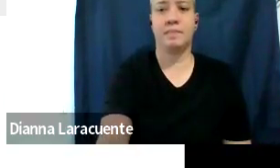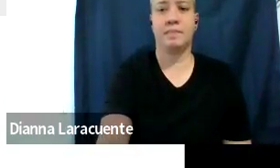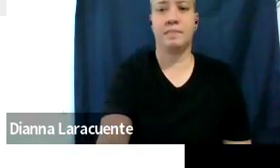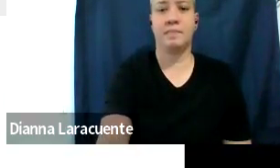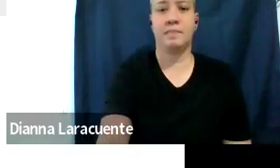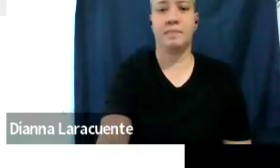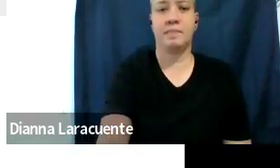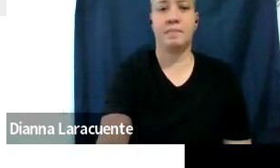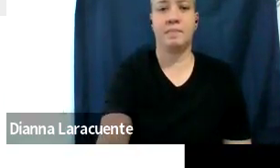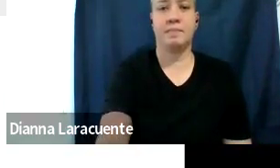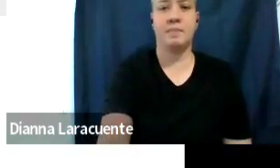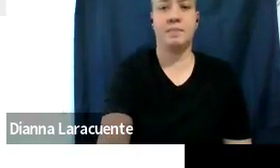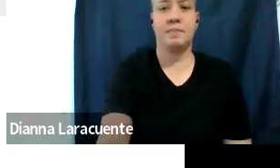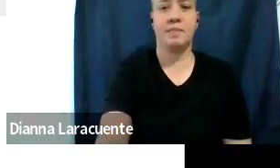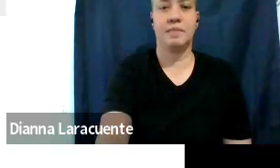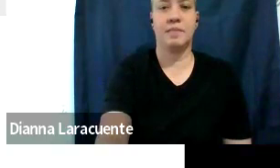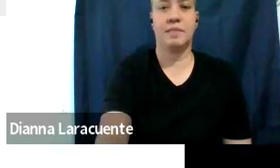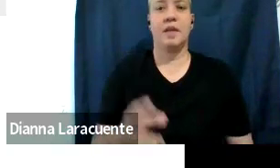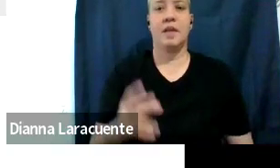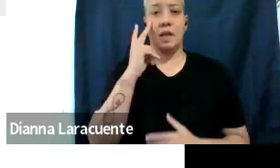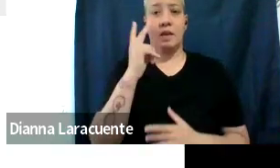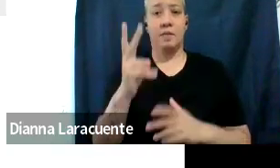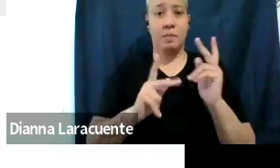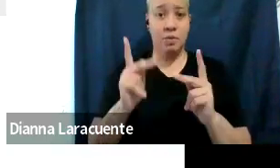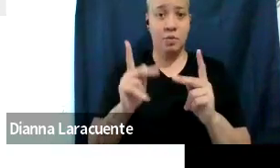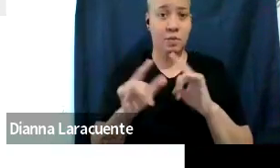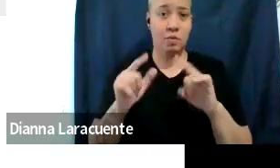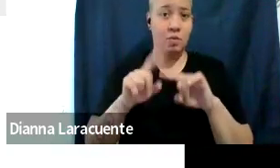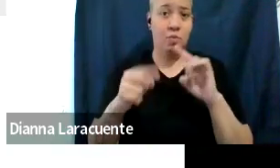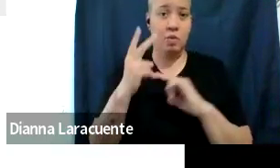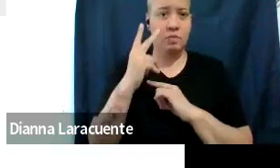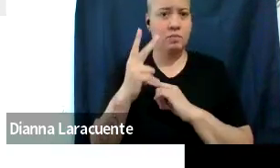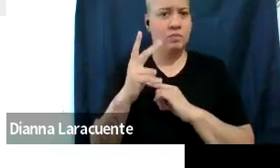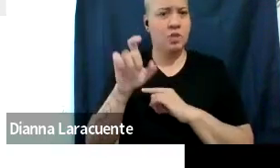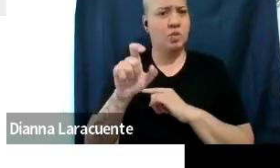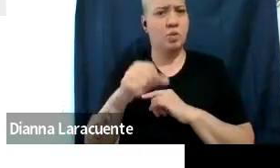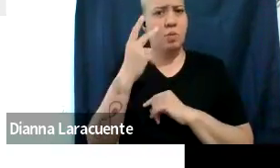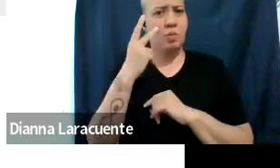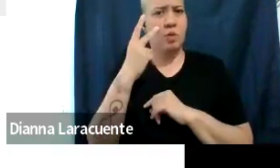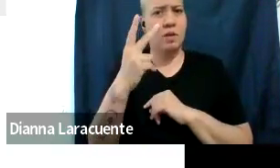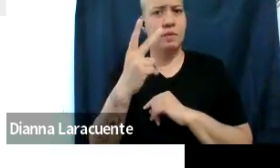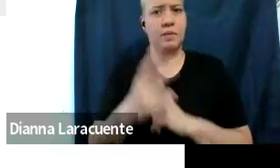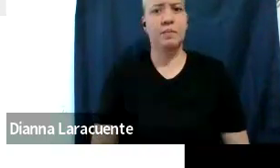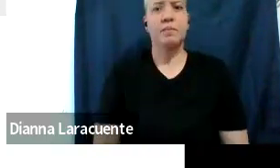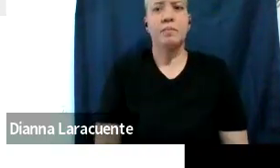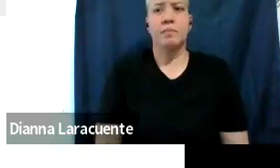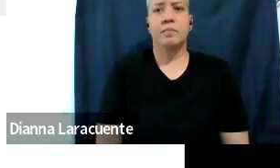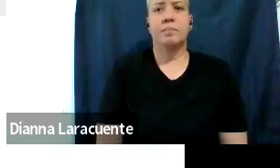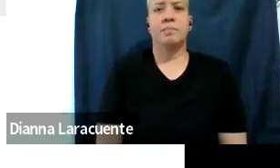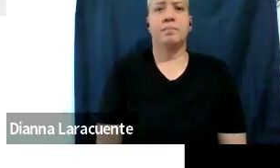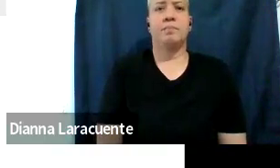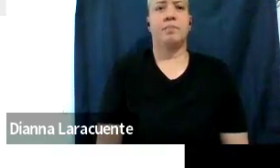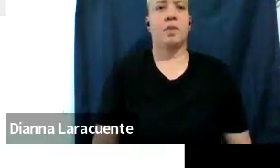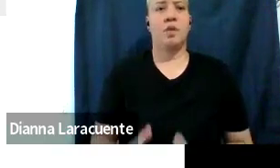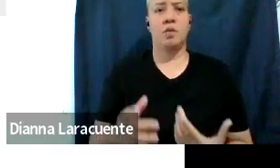ve el público, yo no las veo. ¿Cómo entonces yo puedo seguir? Se supone que la pueda ver en su pantalla. No las estoy viendo.